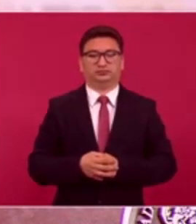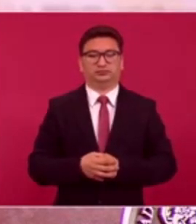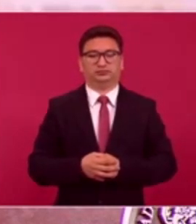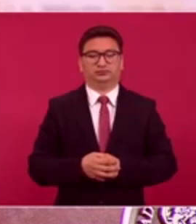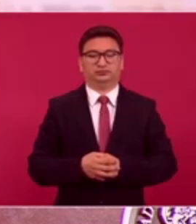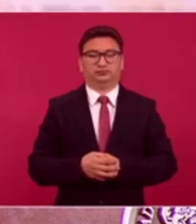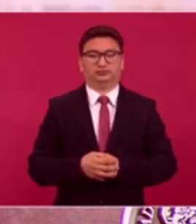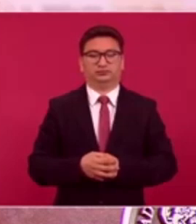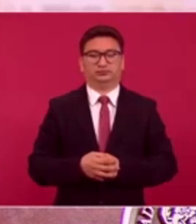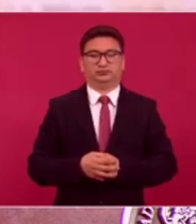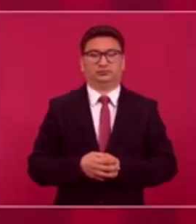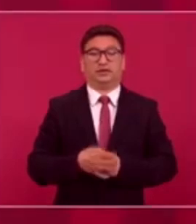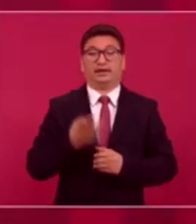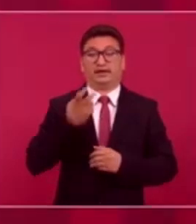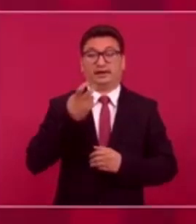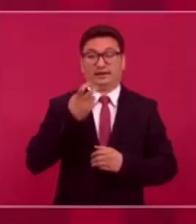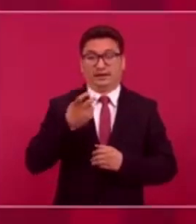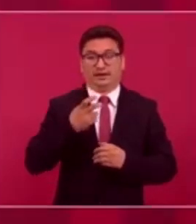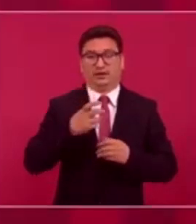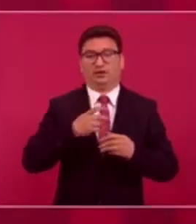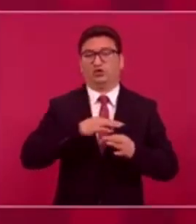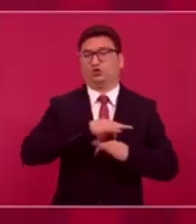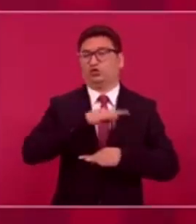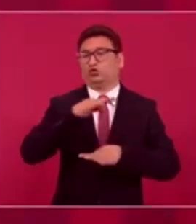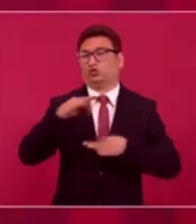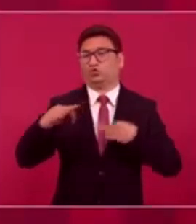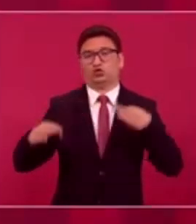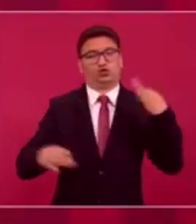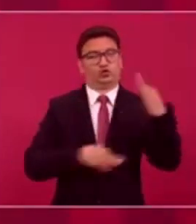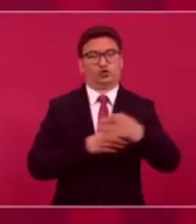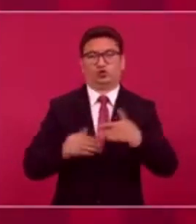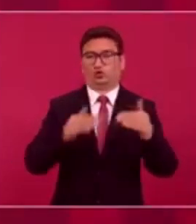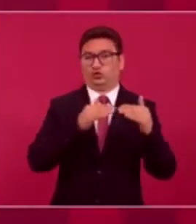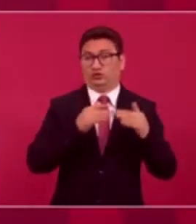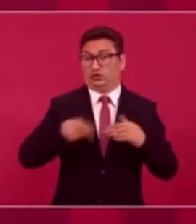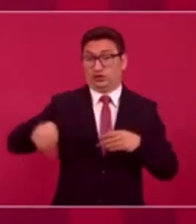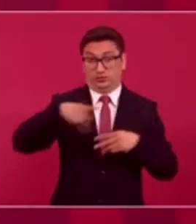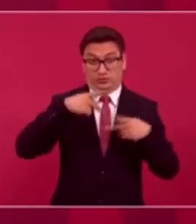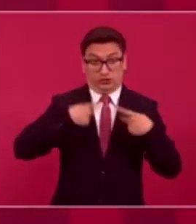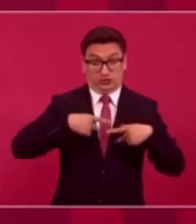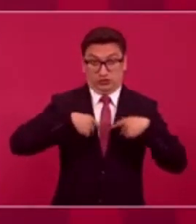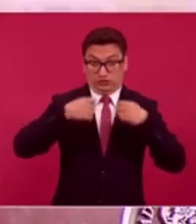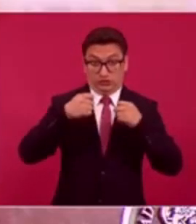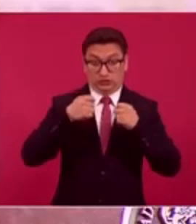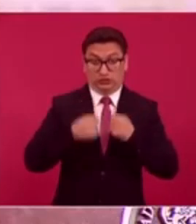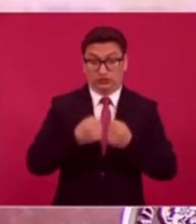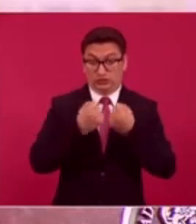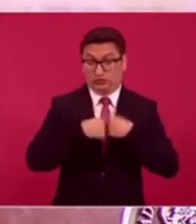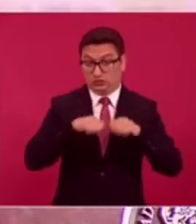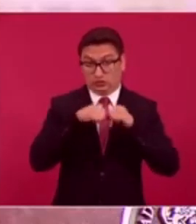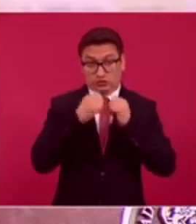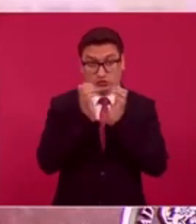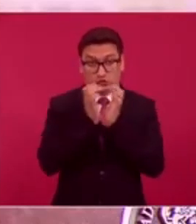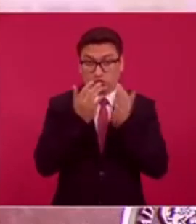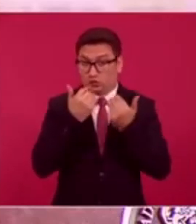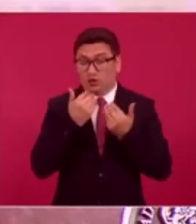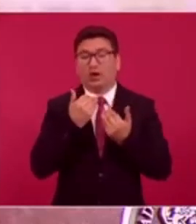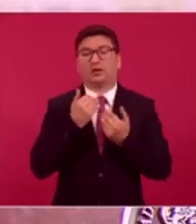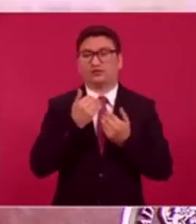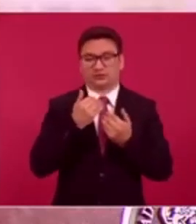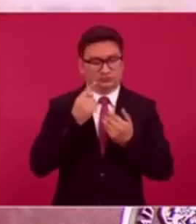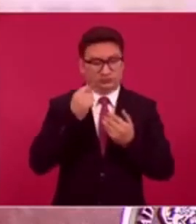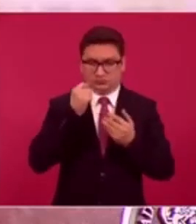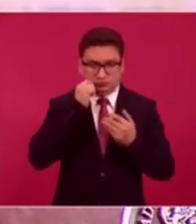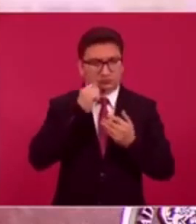Y va a ser universal para todos los que no tienen seguridad social. Es decir, el derecho a la